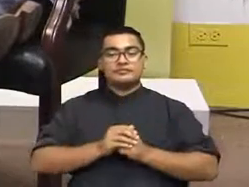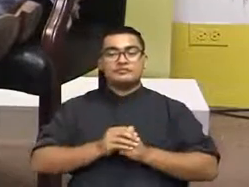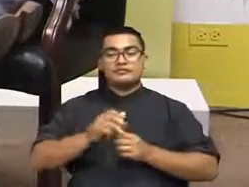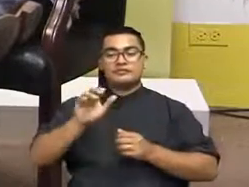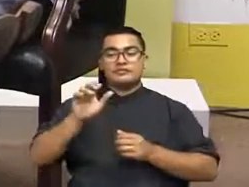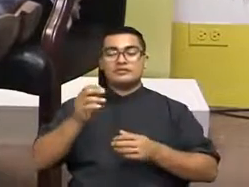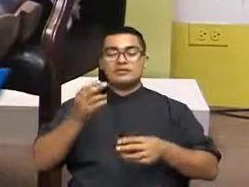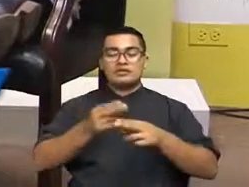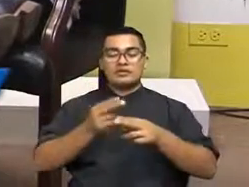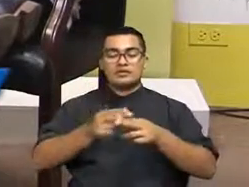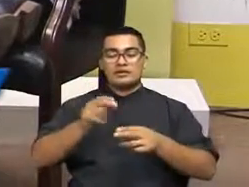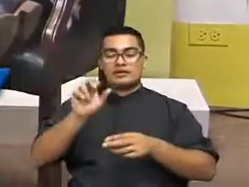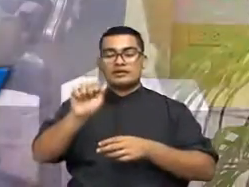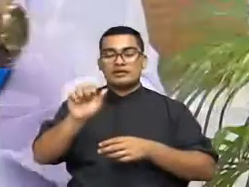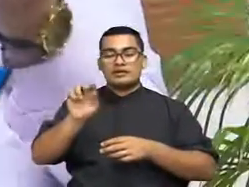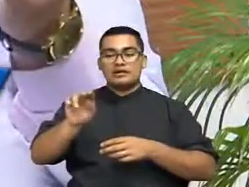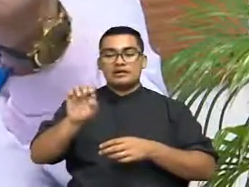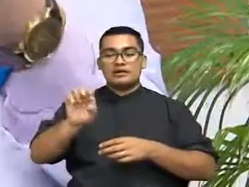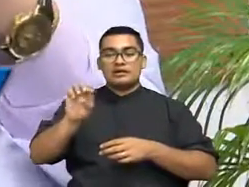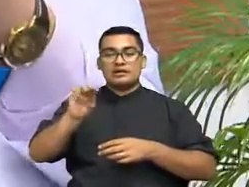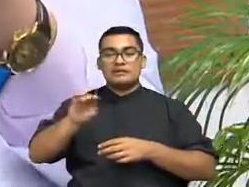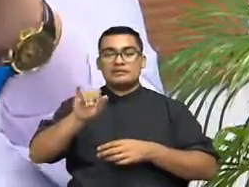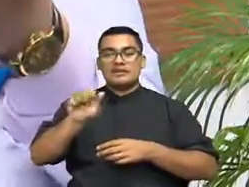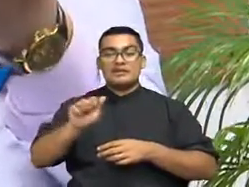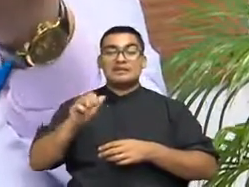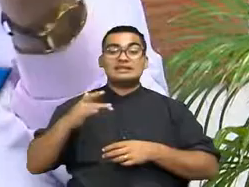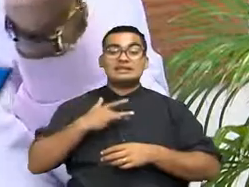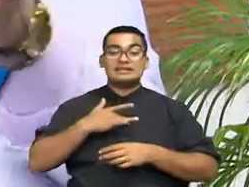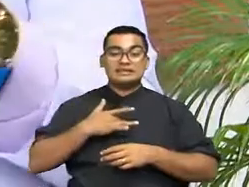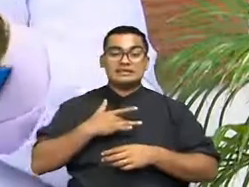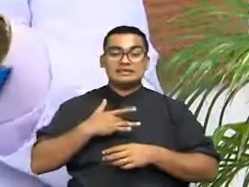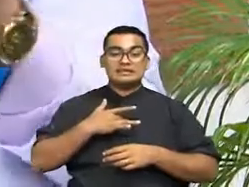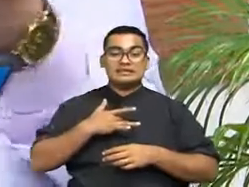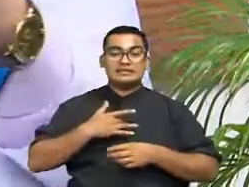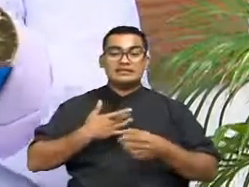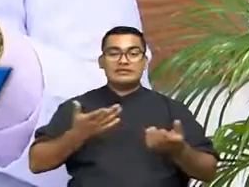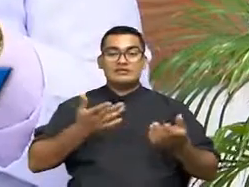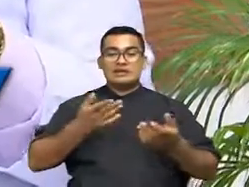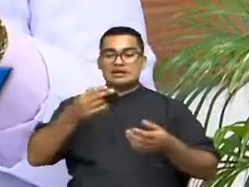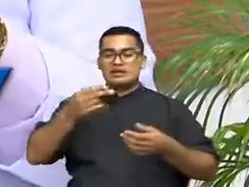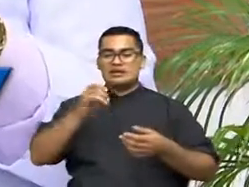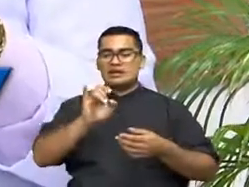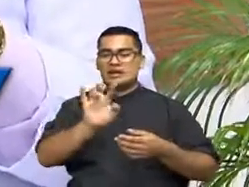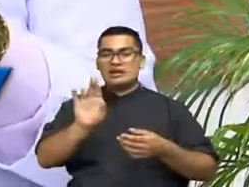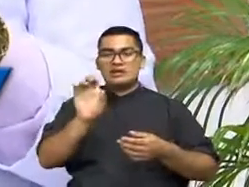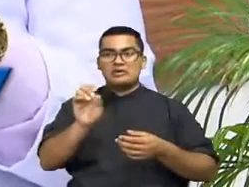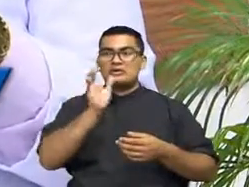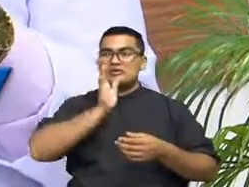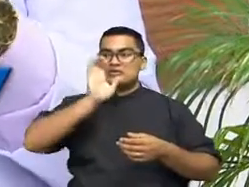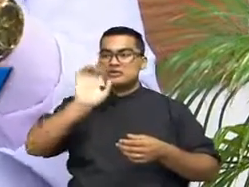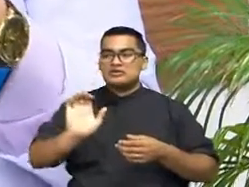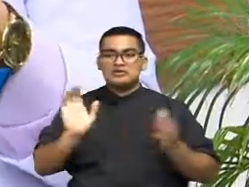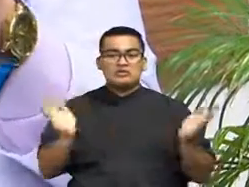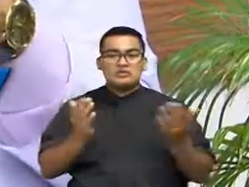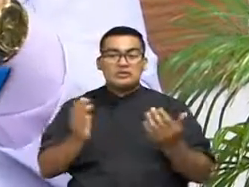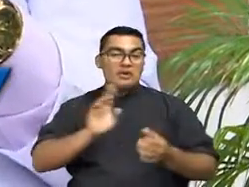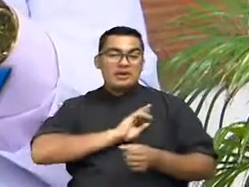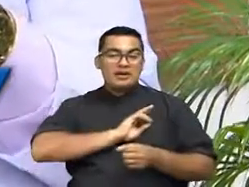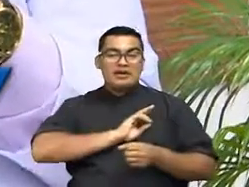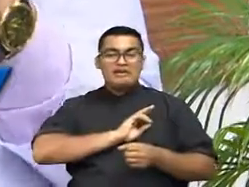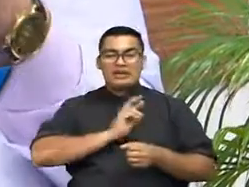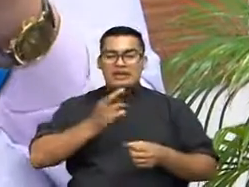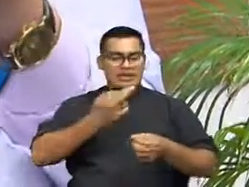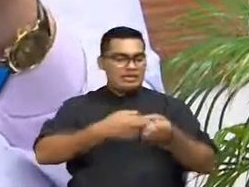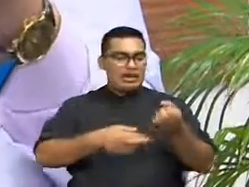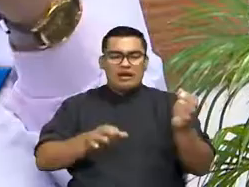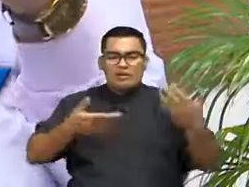que por deficiencia de una enzima, que ya genéticamente, lastimosamente, el niño no la tiene. No es por algún hemorragia que se esté